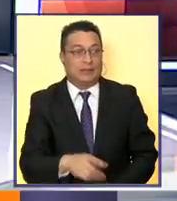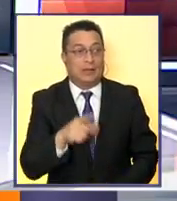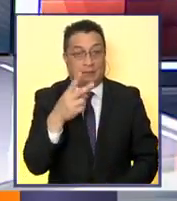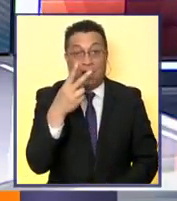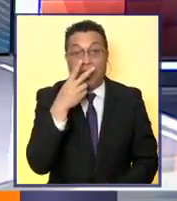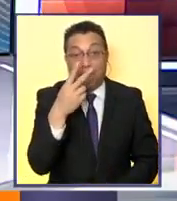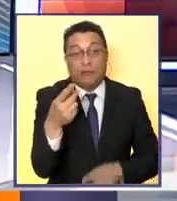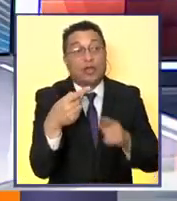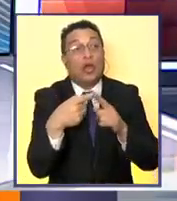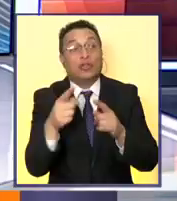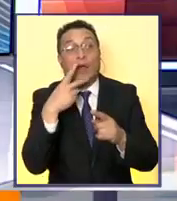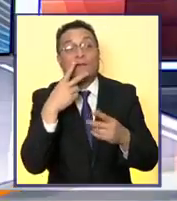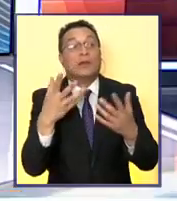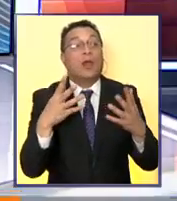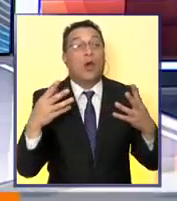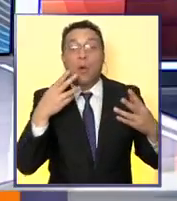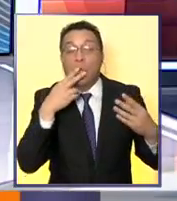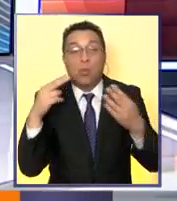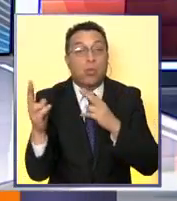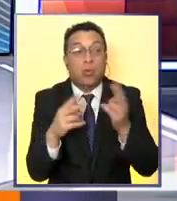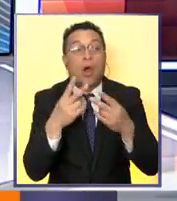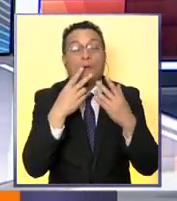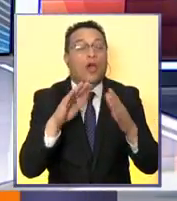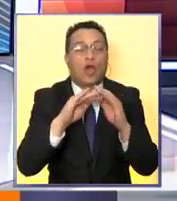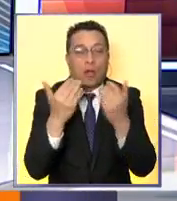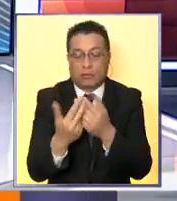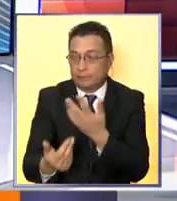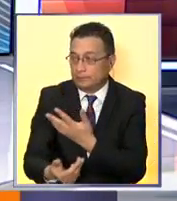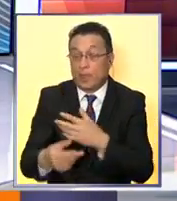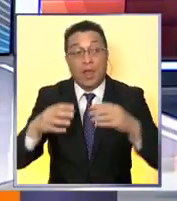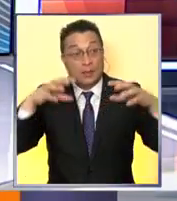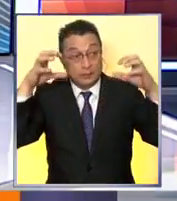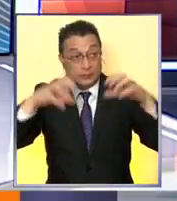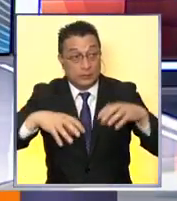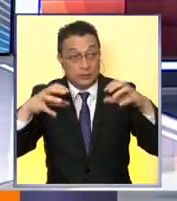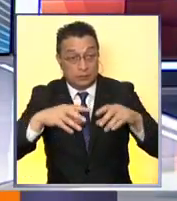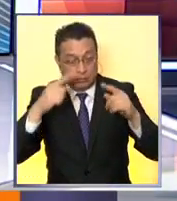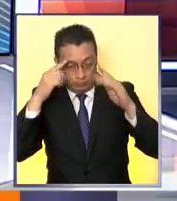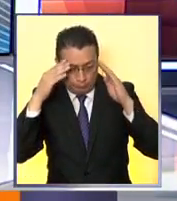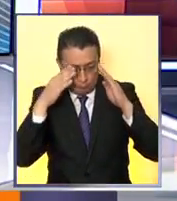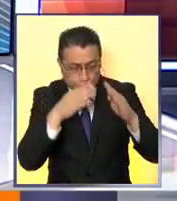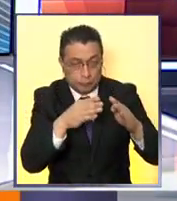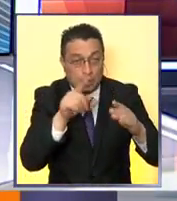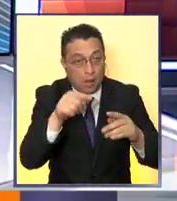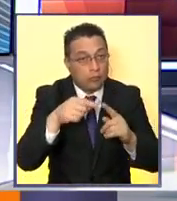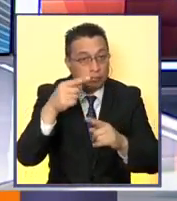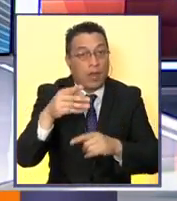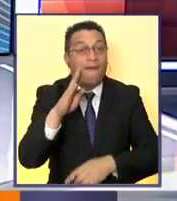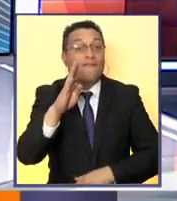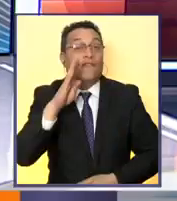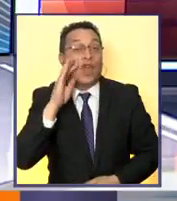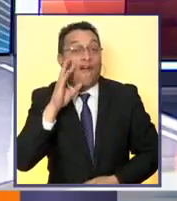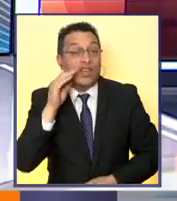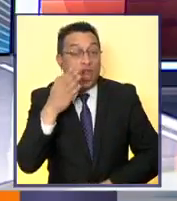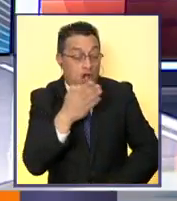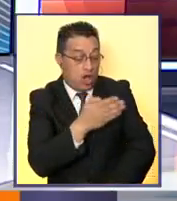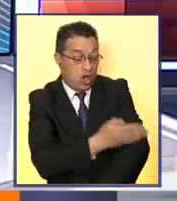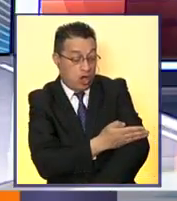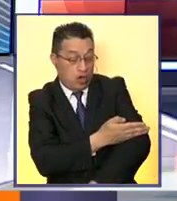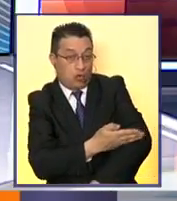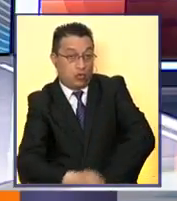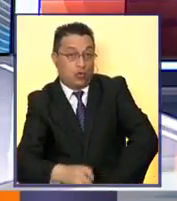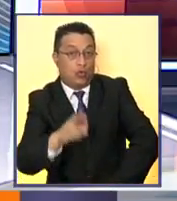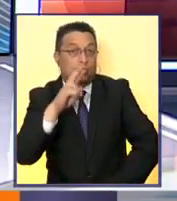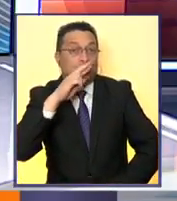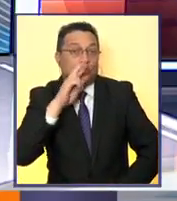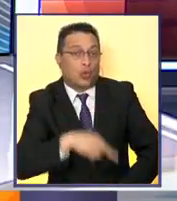lo siguiente porque tenemos varias condiciones. Primero, las precipitaciones concentradas para los próximos días desde la región del Biobío, aquí está Concepción al sur,